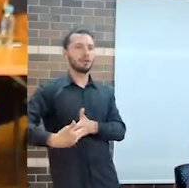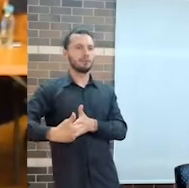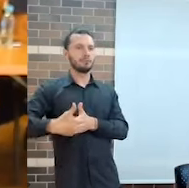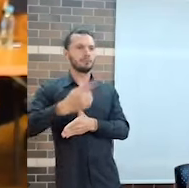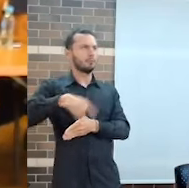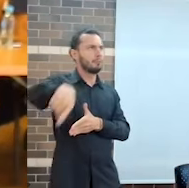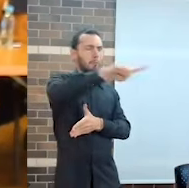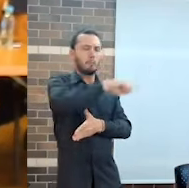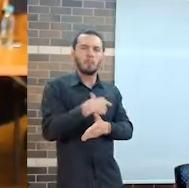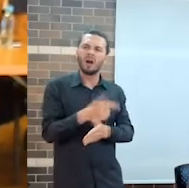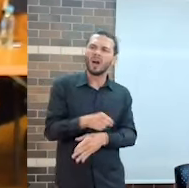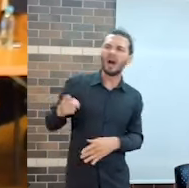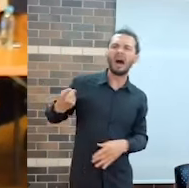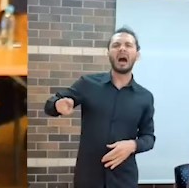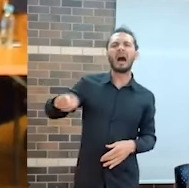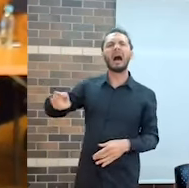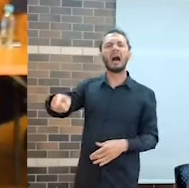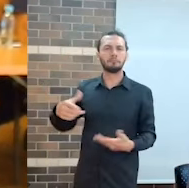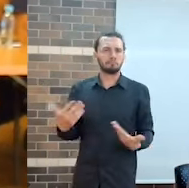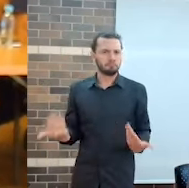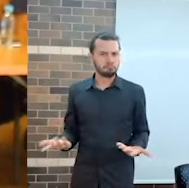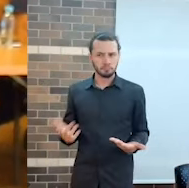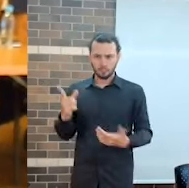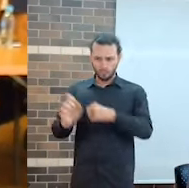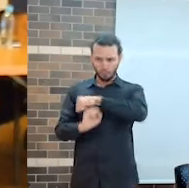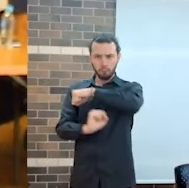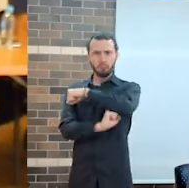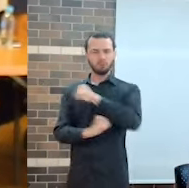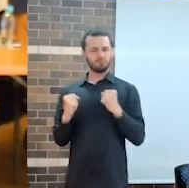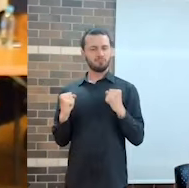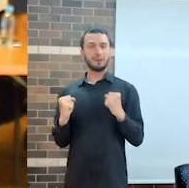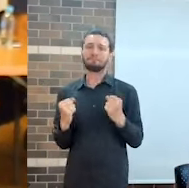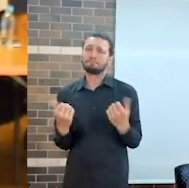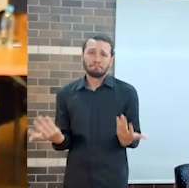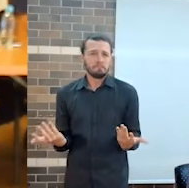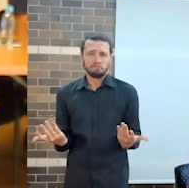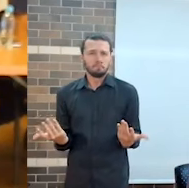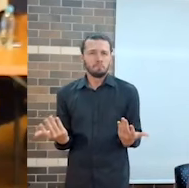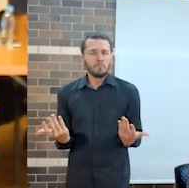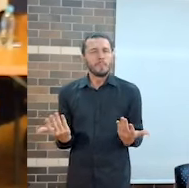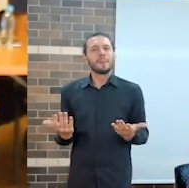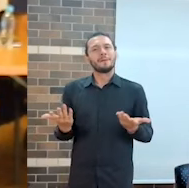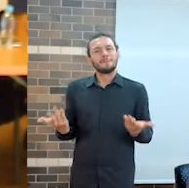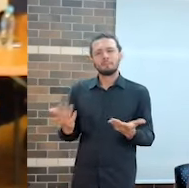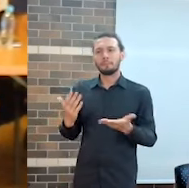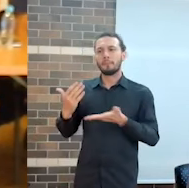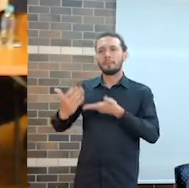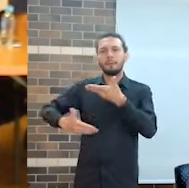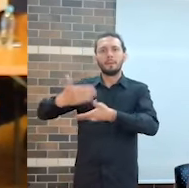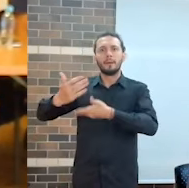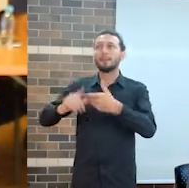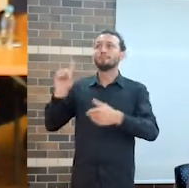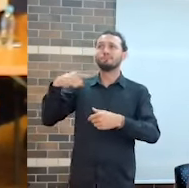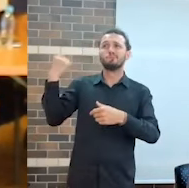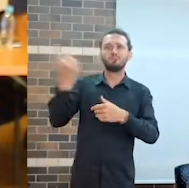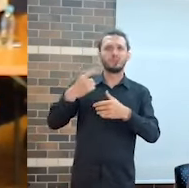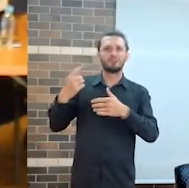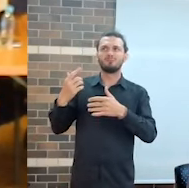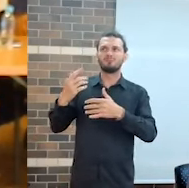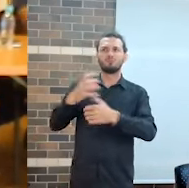siga, que se fortalezca. Por el contrario, a veces estas hegemonías